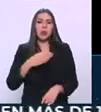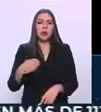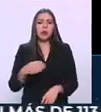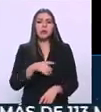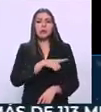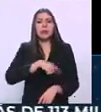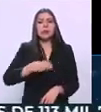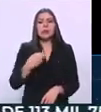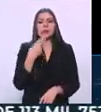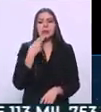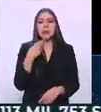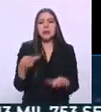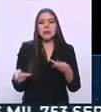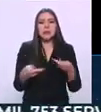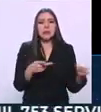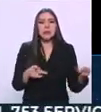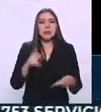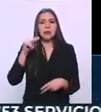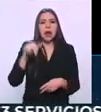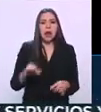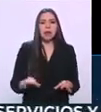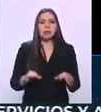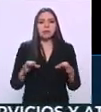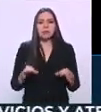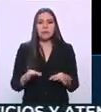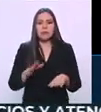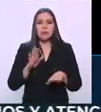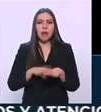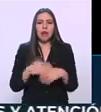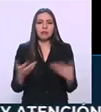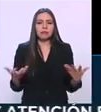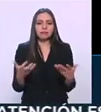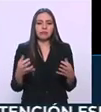planeación estratégica mucho más articulada, mejor